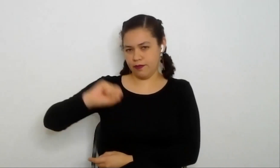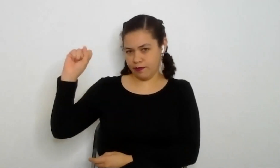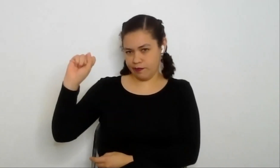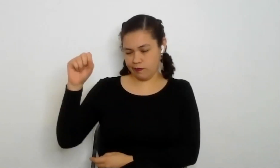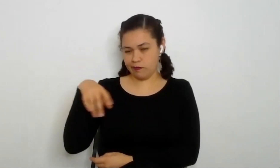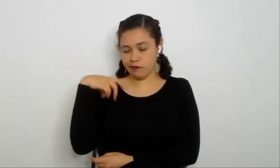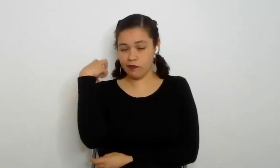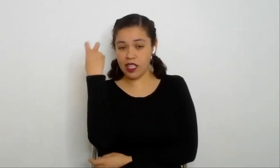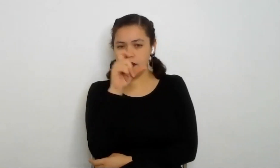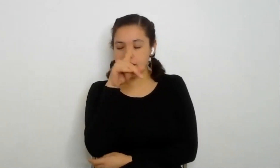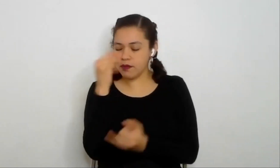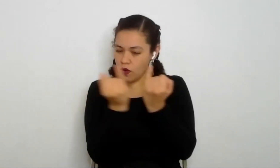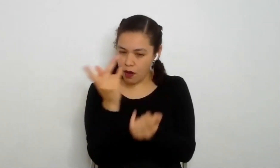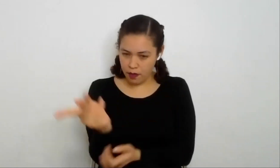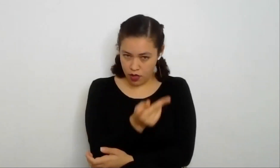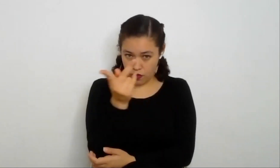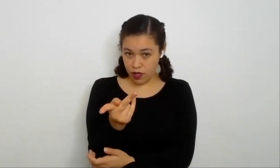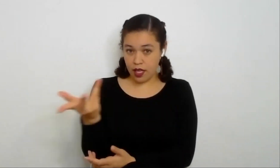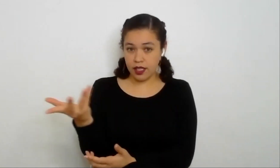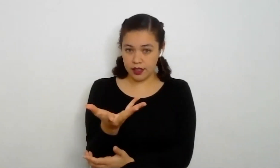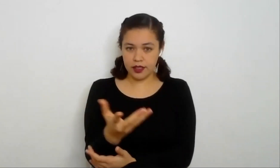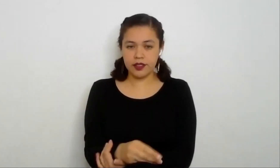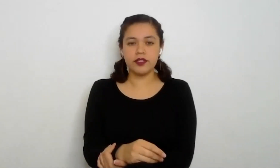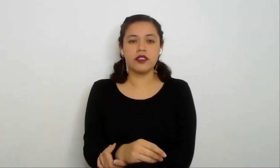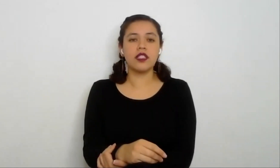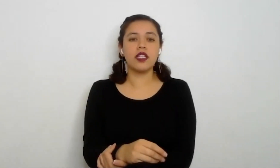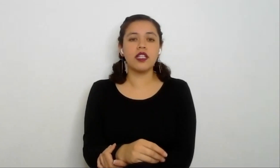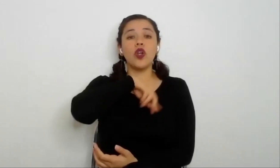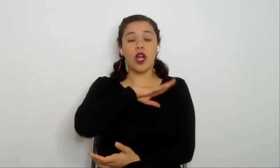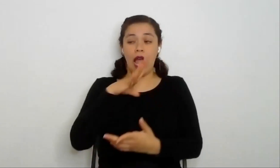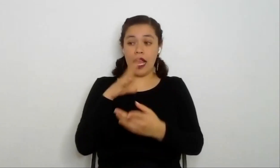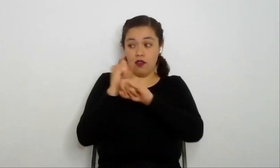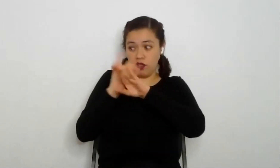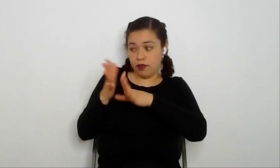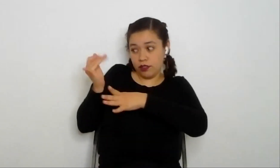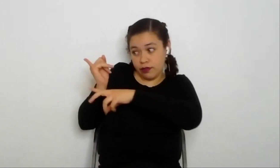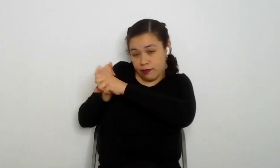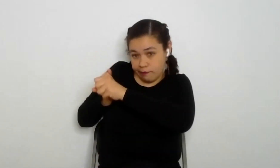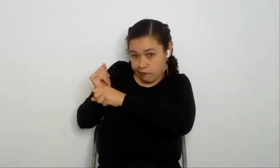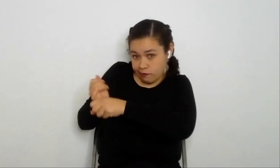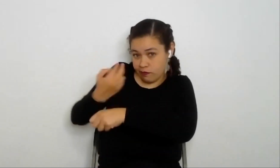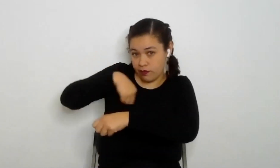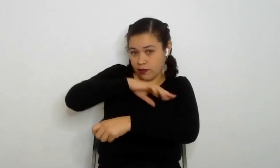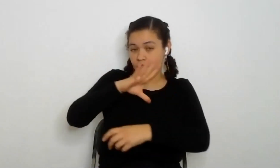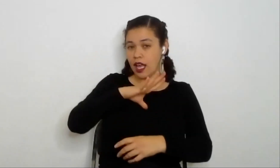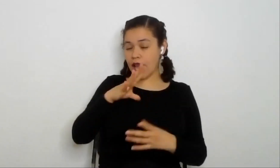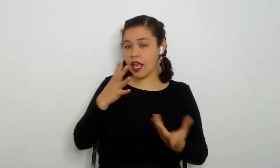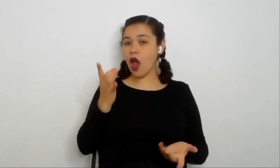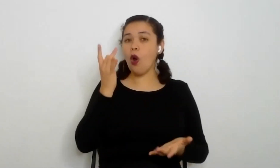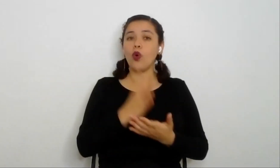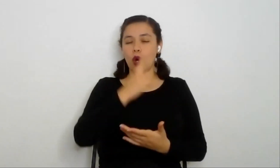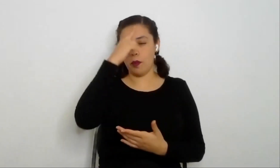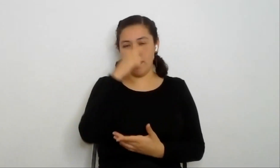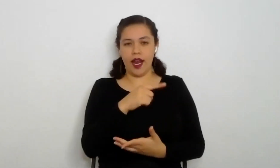Justamente esa misma pregunta se le hicieron. Y dijo, bueno, los estudios que nosotros tenemos, que no solo son de